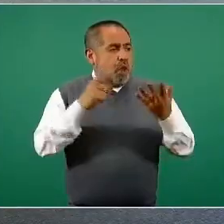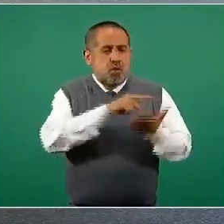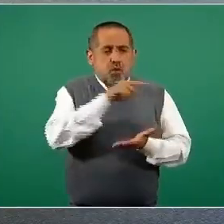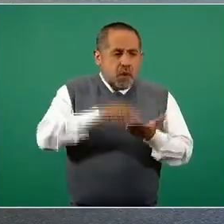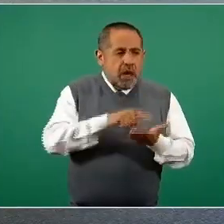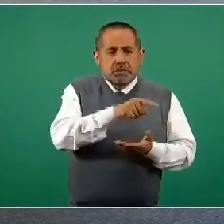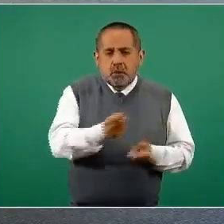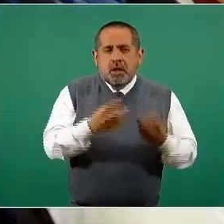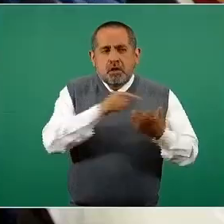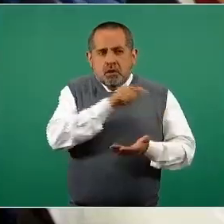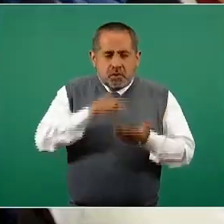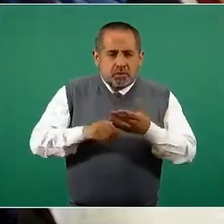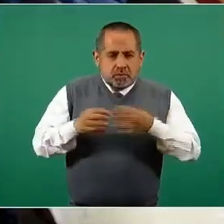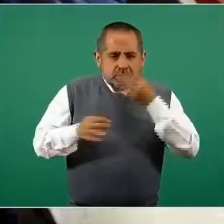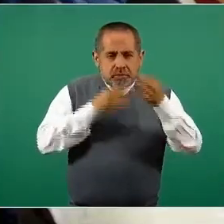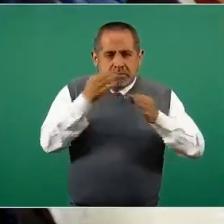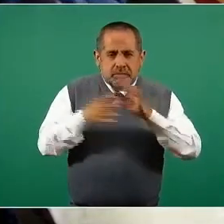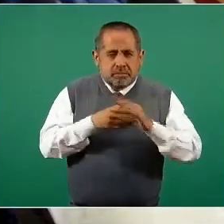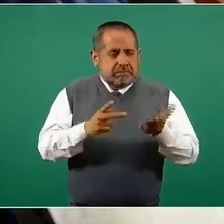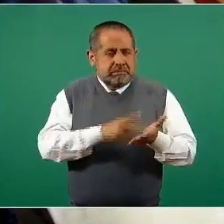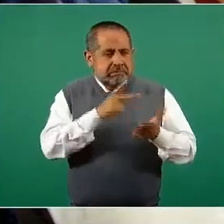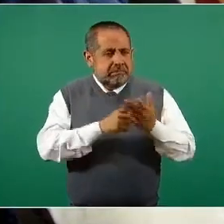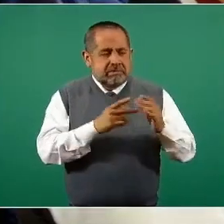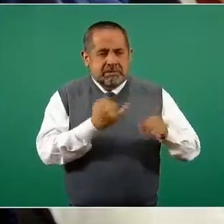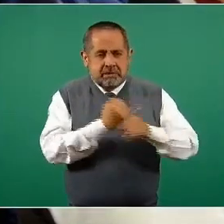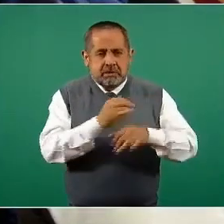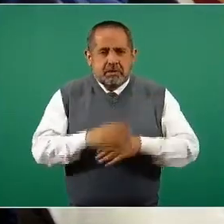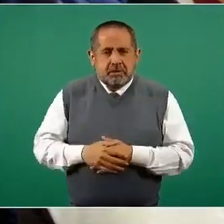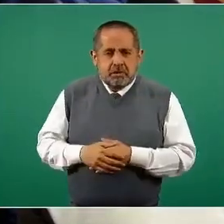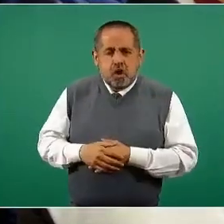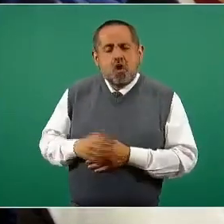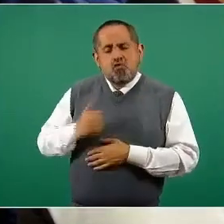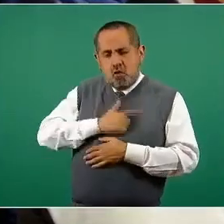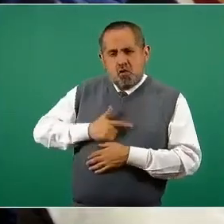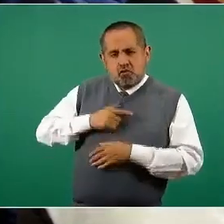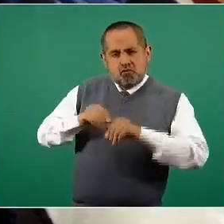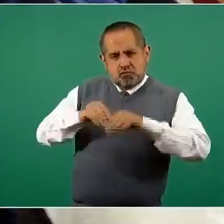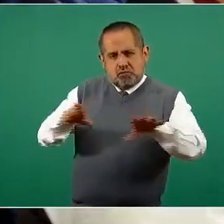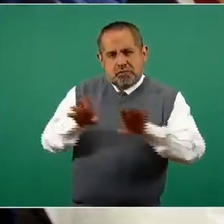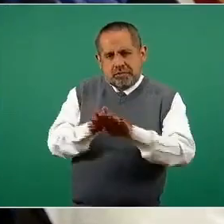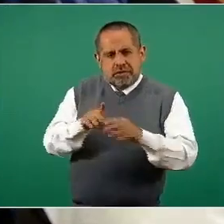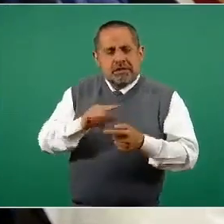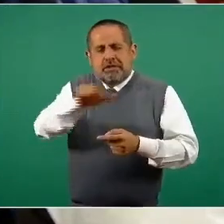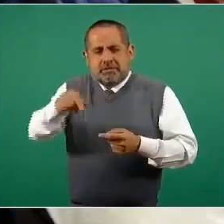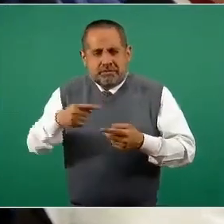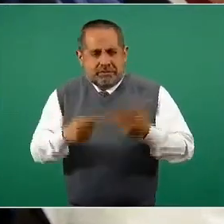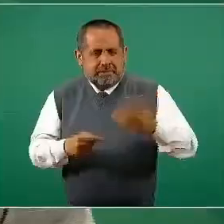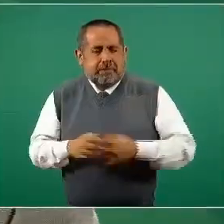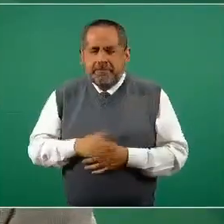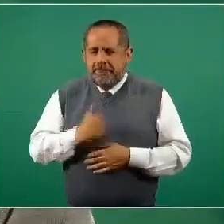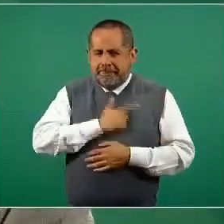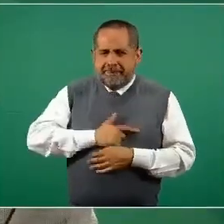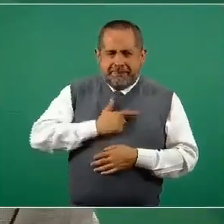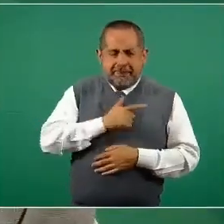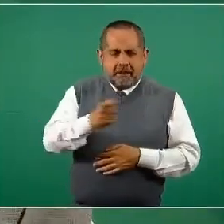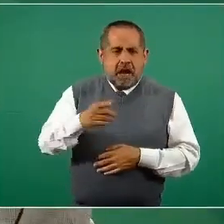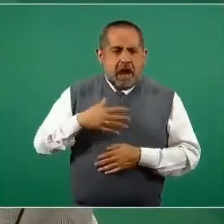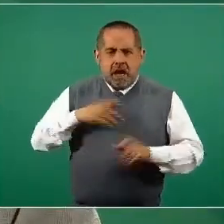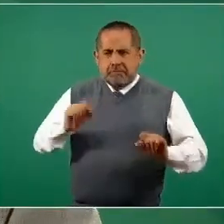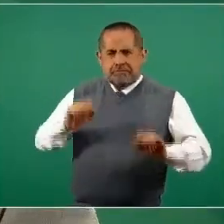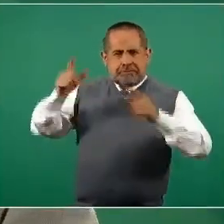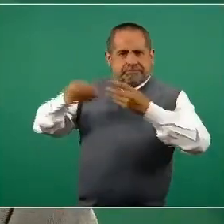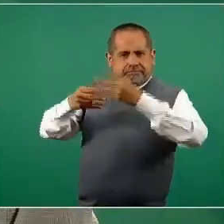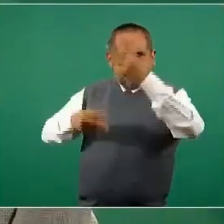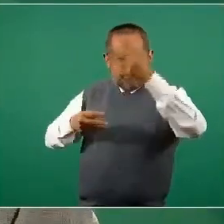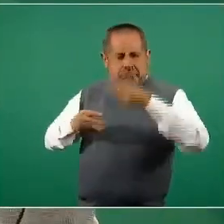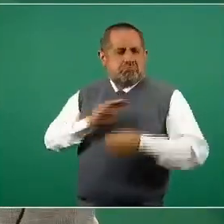se han llevado. No es una petición reiterada en redes sociales. Con mucho gusto. Y bueno, con mucho gusto, quisiera claro que unas sí. preguntas, pero después. Sí, con mucho gusto. Tenemos el desglose